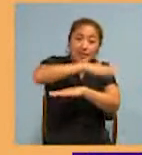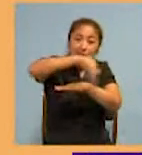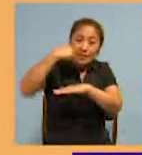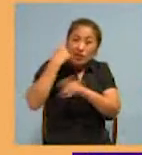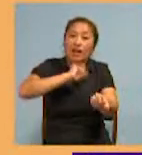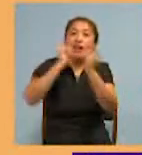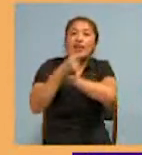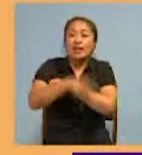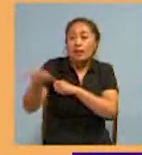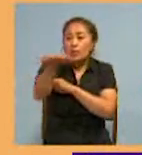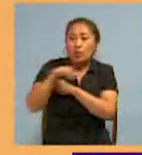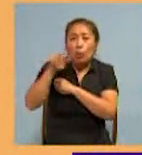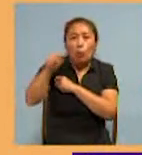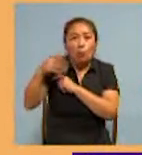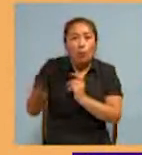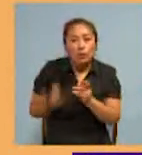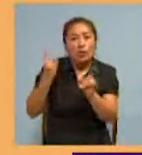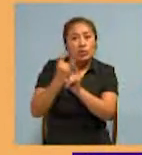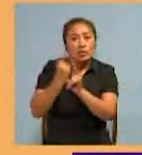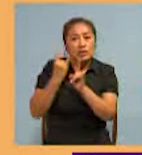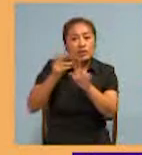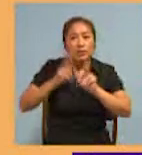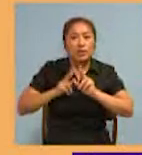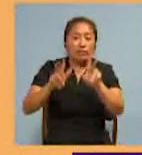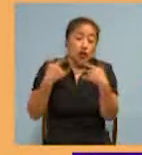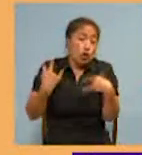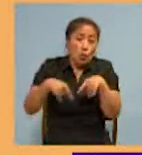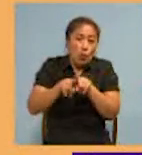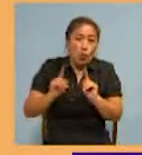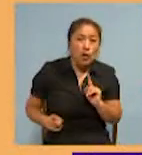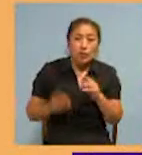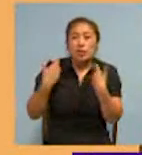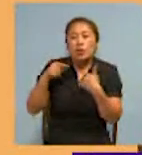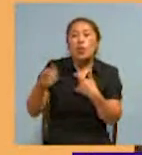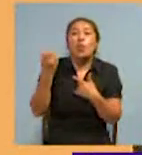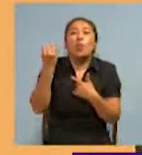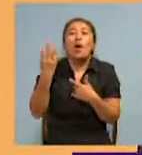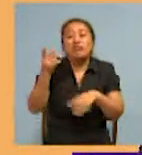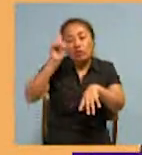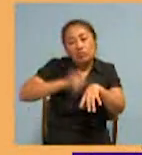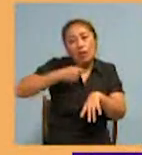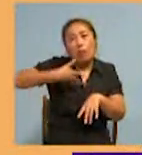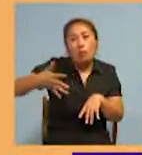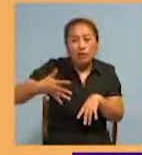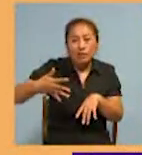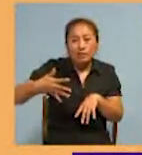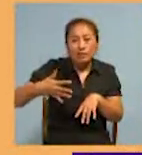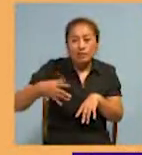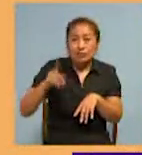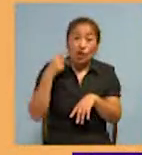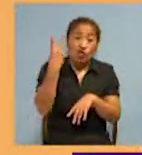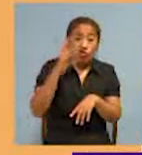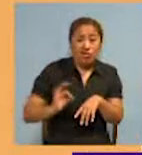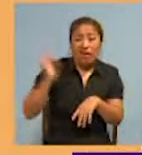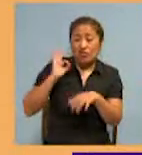transformación de un pueblo en donde siempre expresó esto no dice bueno pero cuánto han demorado bueno en realidad lo hicimos en dos